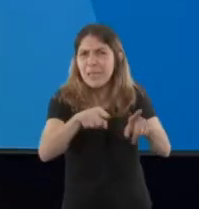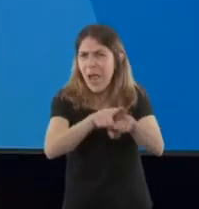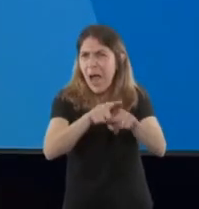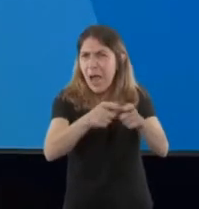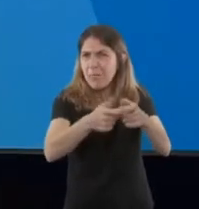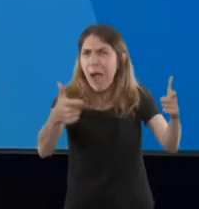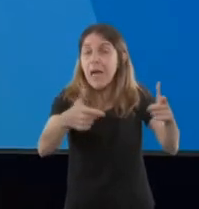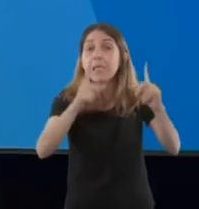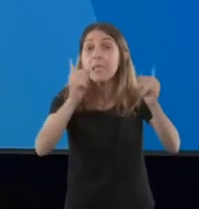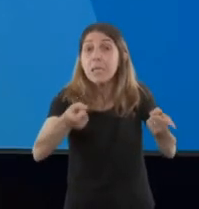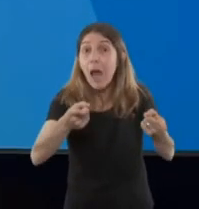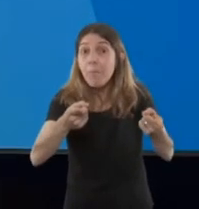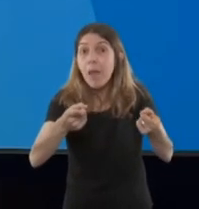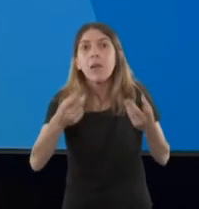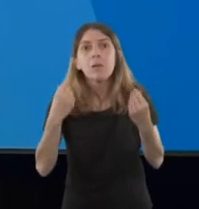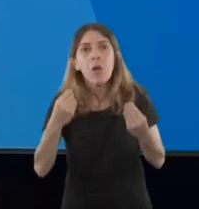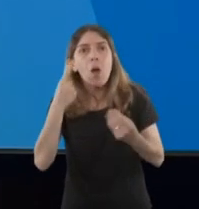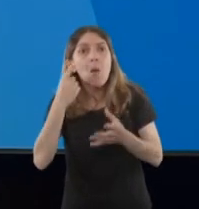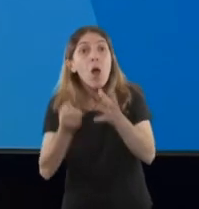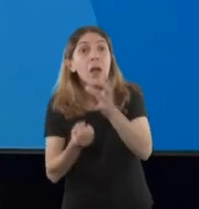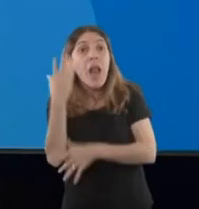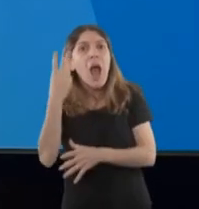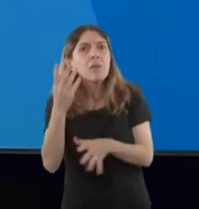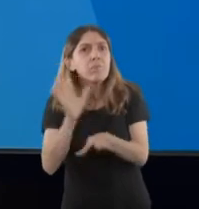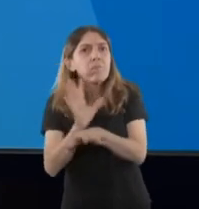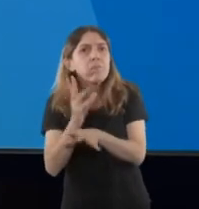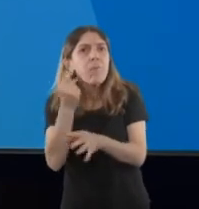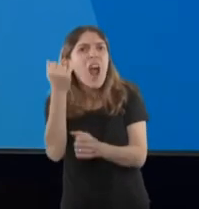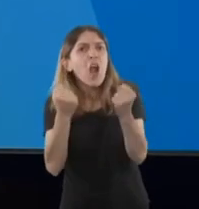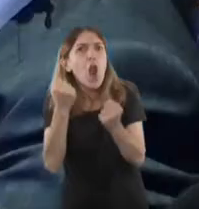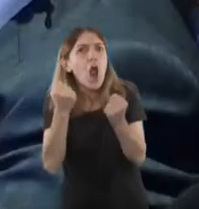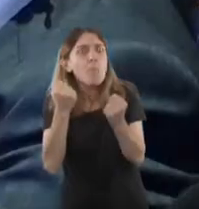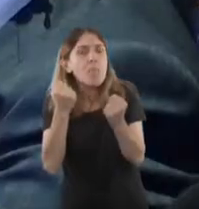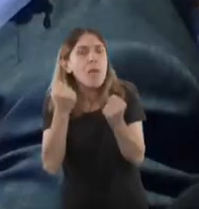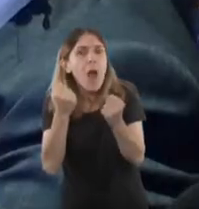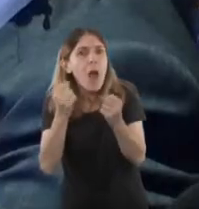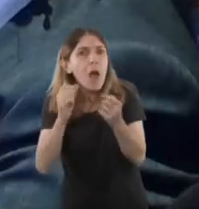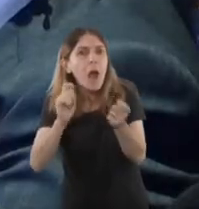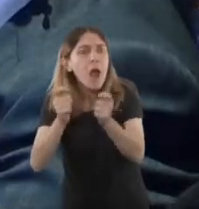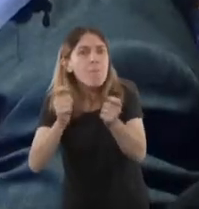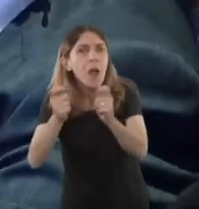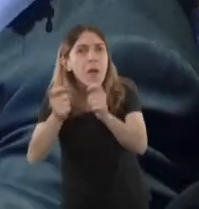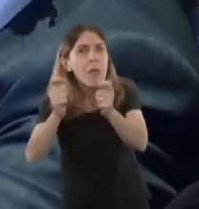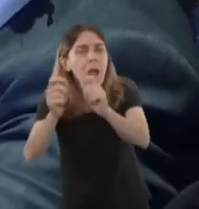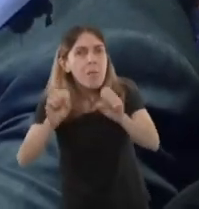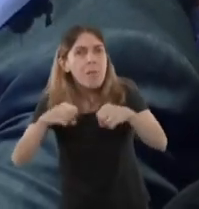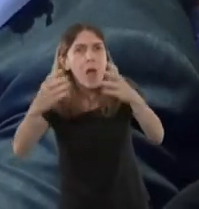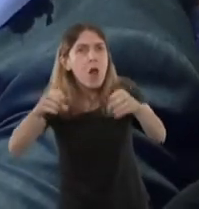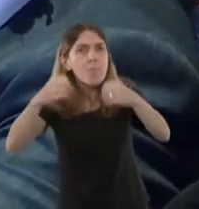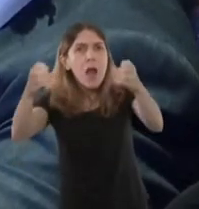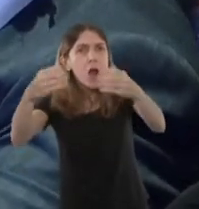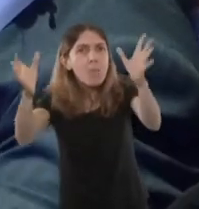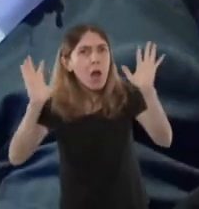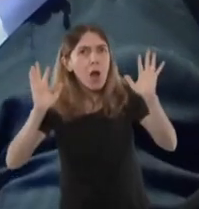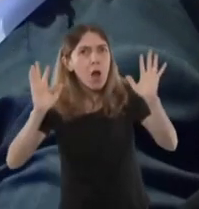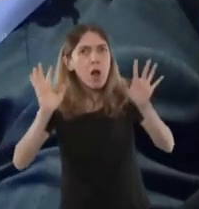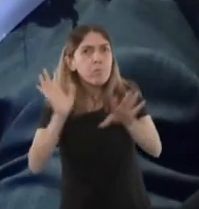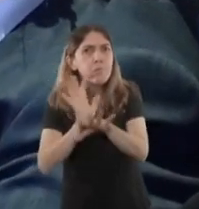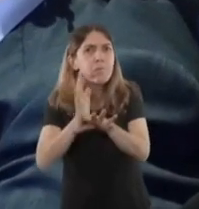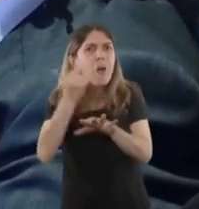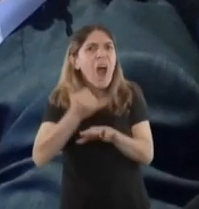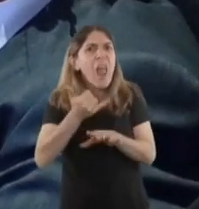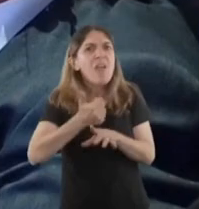también de generar una nueva economía o nuevas economías entendiendo que de alguna manera tenemos ventajas competitivas